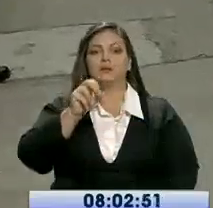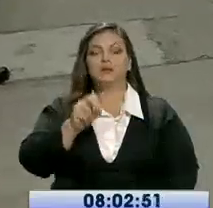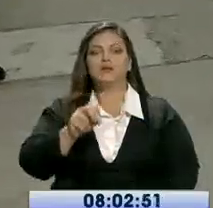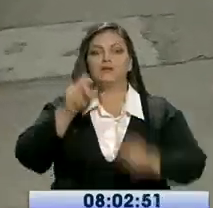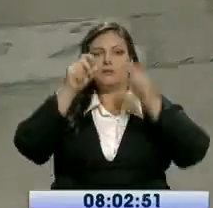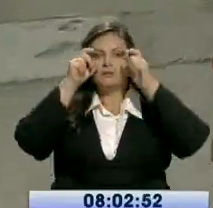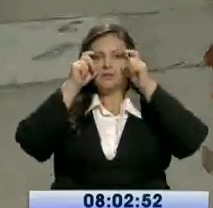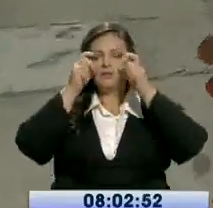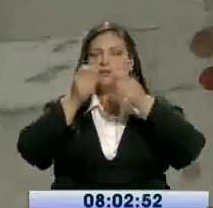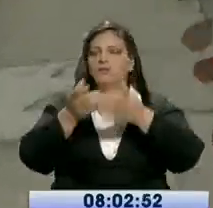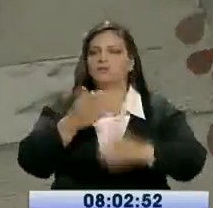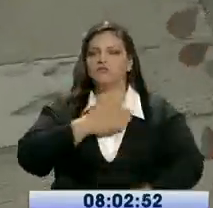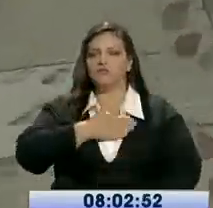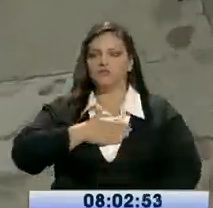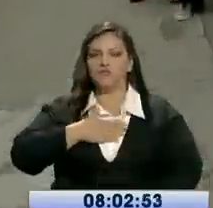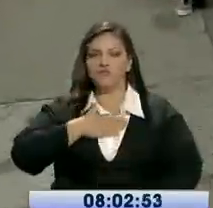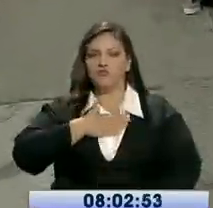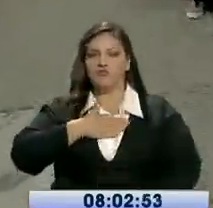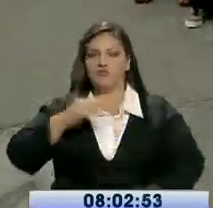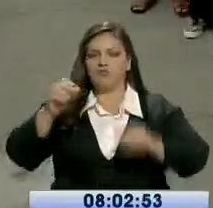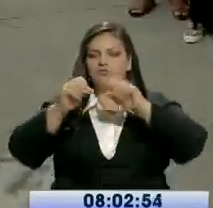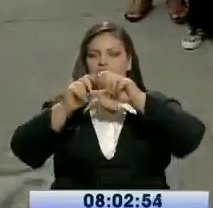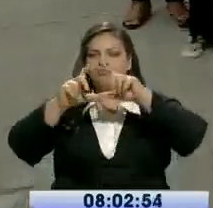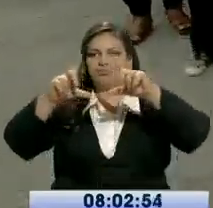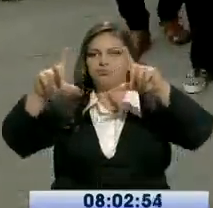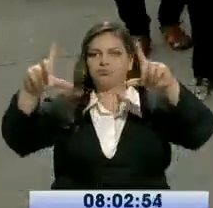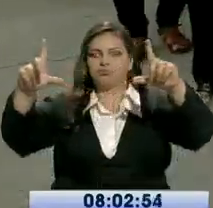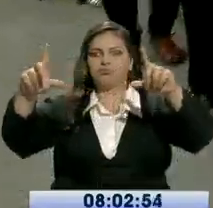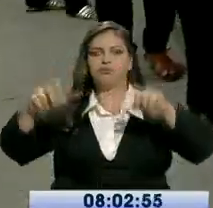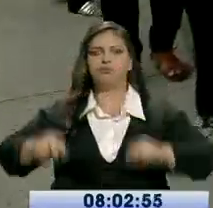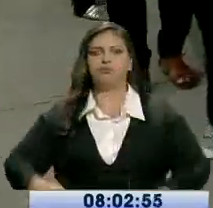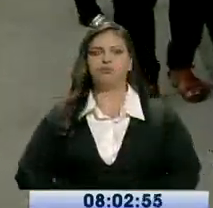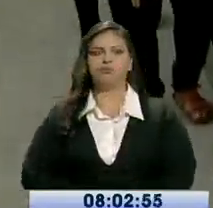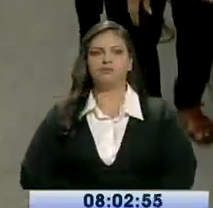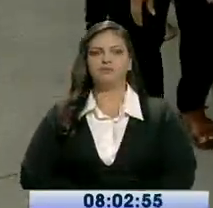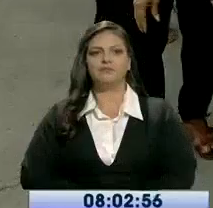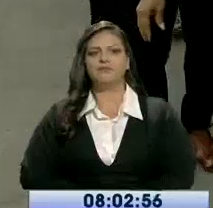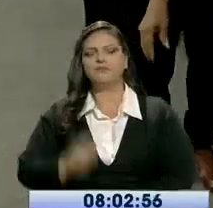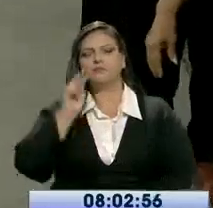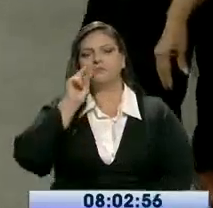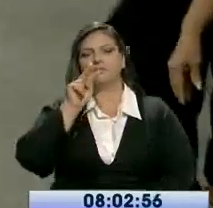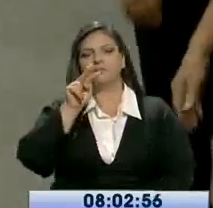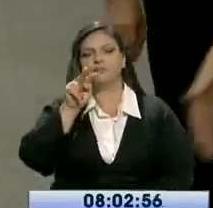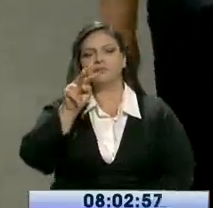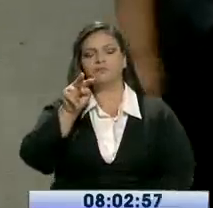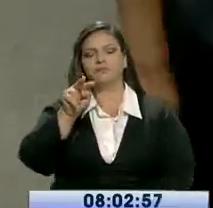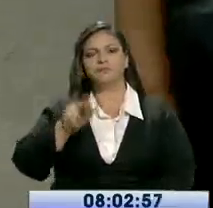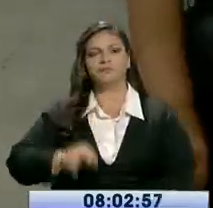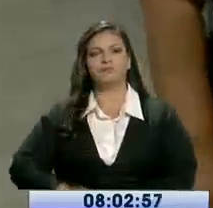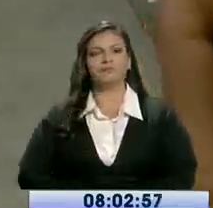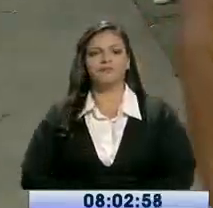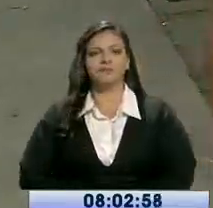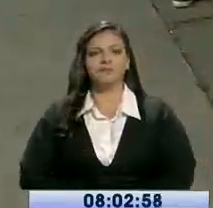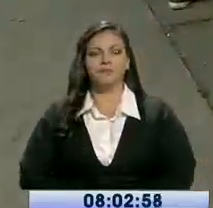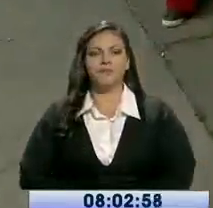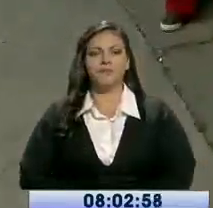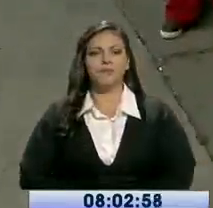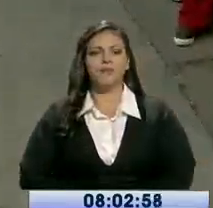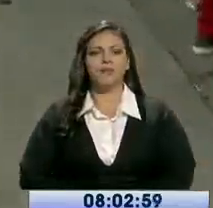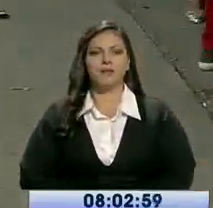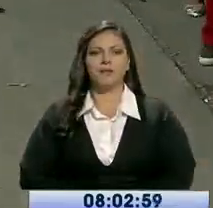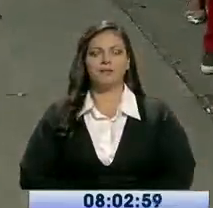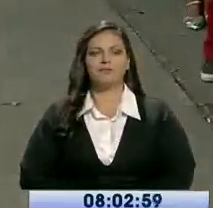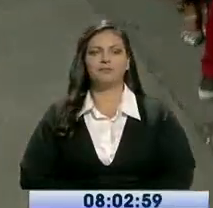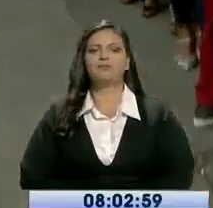dale un recorrido a la columna que podemos apreciar aquí afuera de las instalaciones de RTS. Porque están,